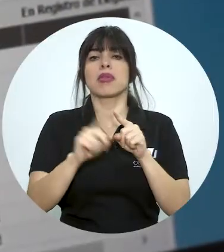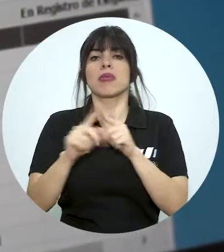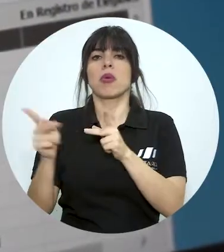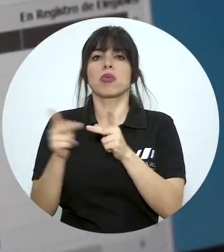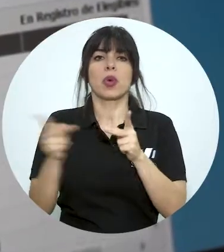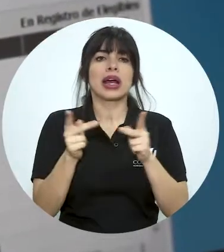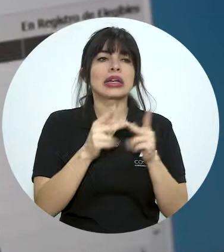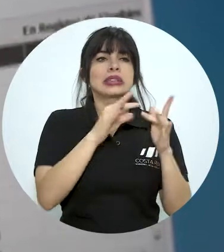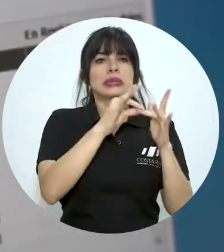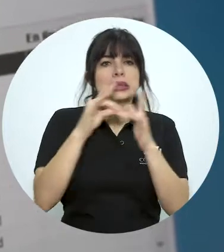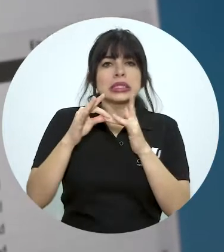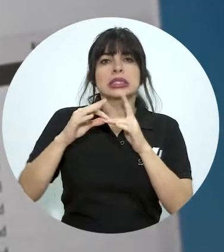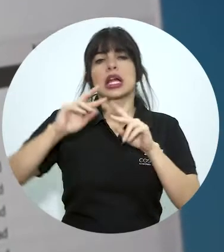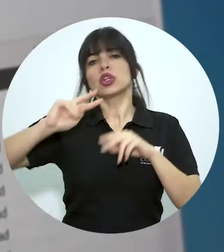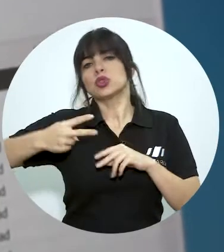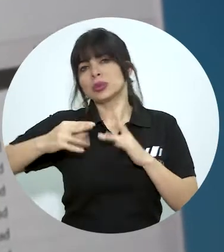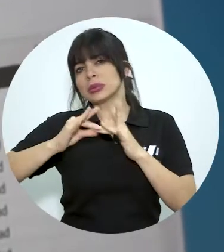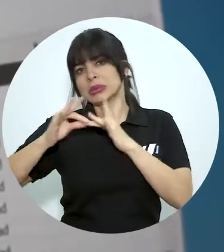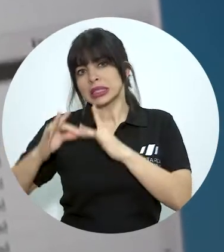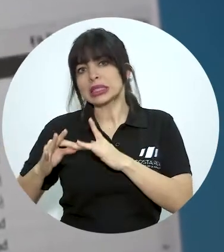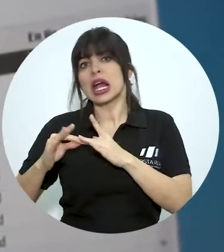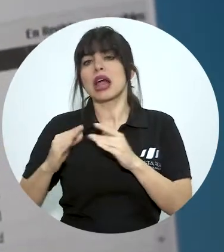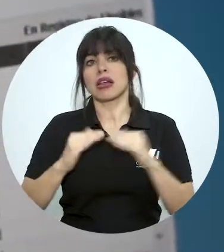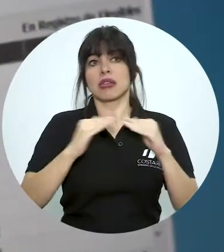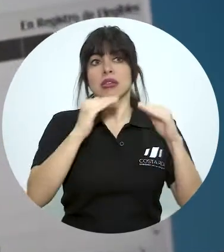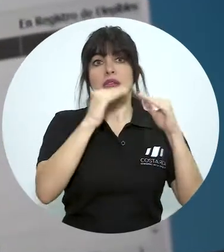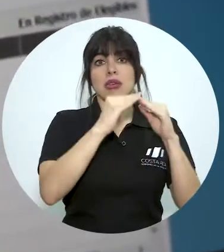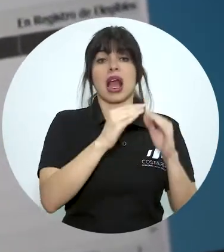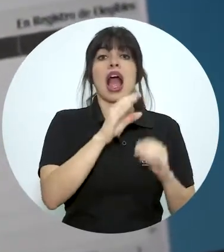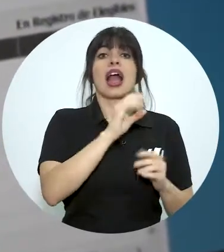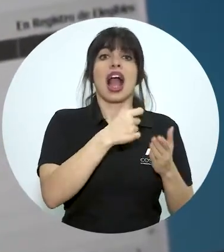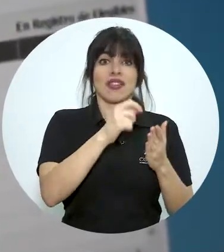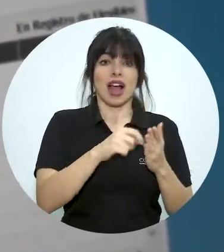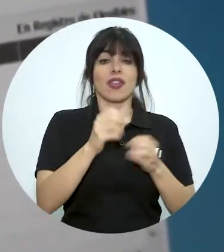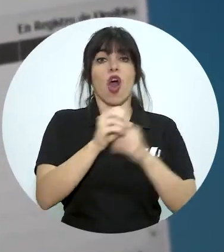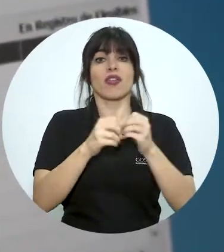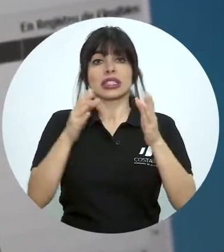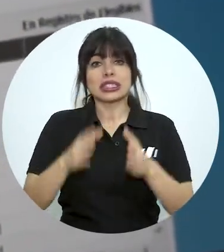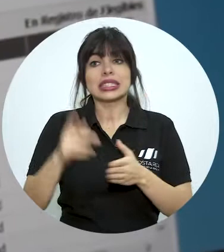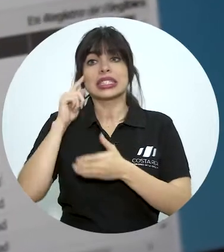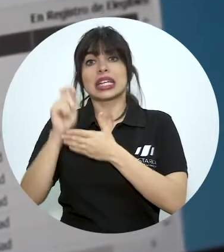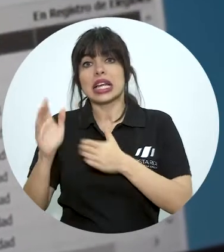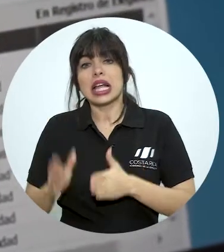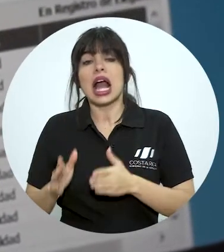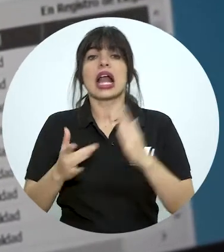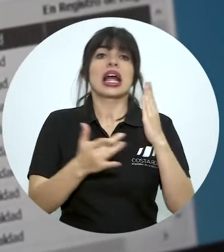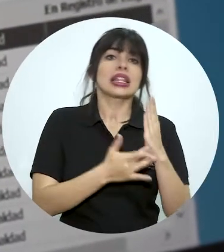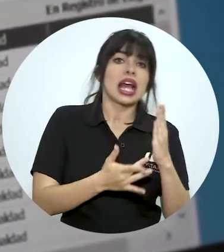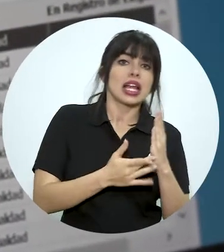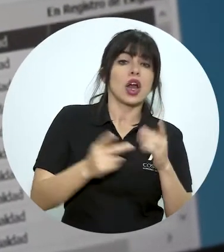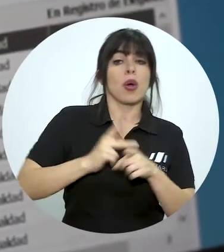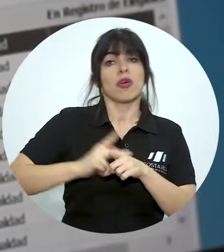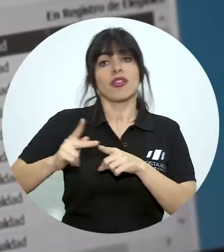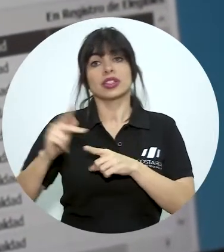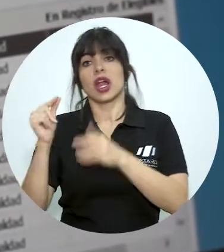puestos, especialidades y subespecialidades de los estratos calificado, oficinistas, secretarias y otros, técnico, profesional